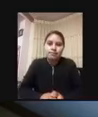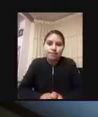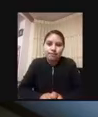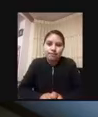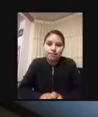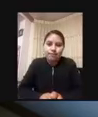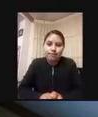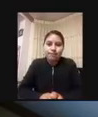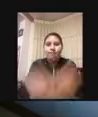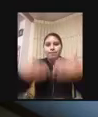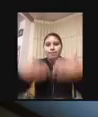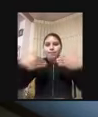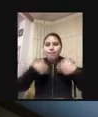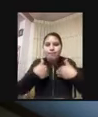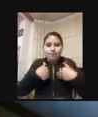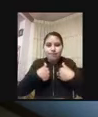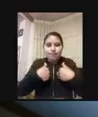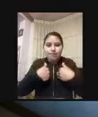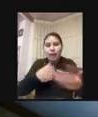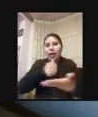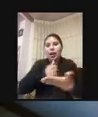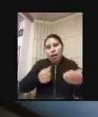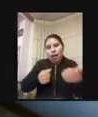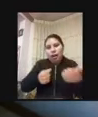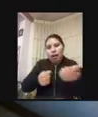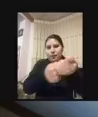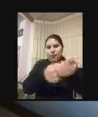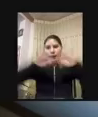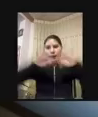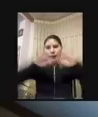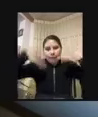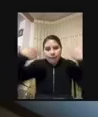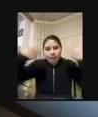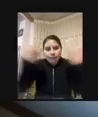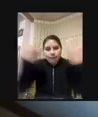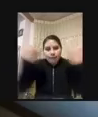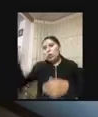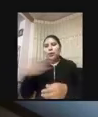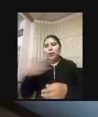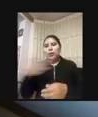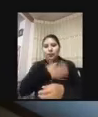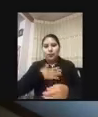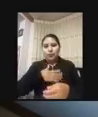que ser apoyado en la familia, ¿ya? Pasamos al siguiente, por favor.